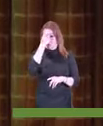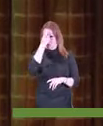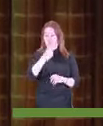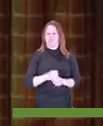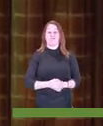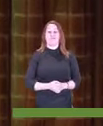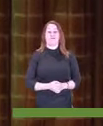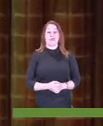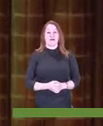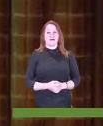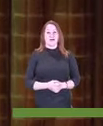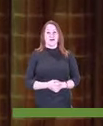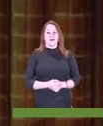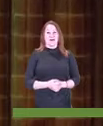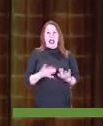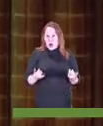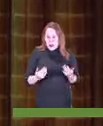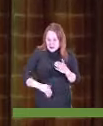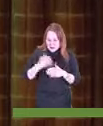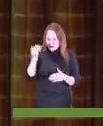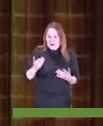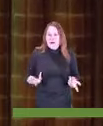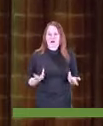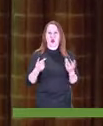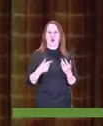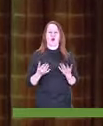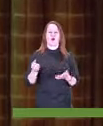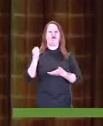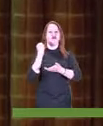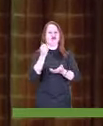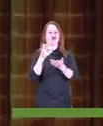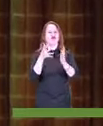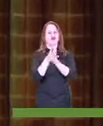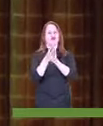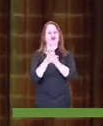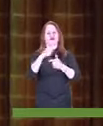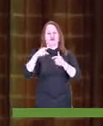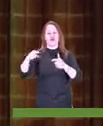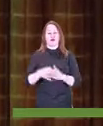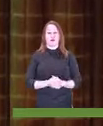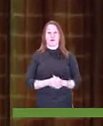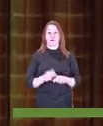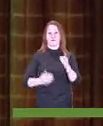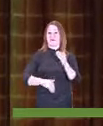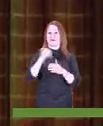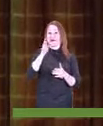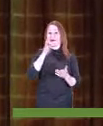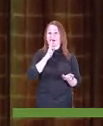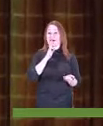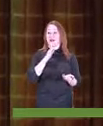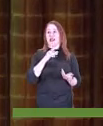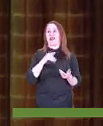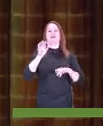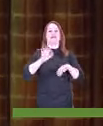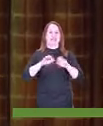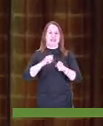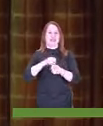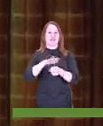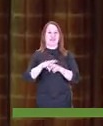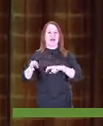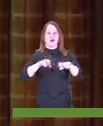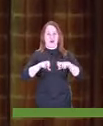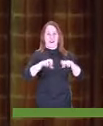favor. Vamos a iniciar entonces con la rendición de cuentas. Y va a empezar la Secretaría Distrital de